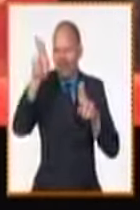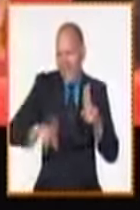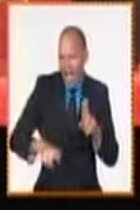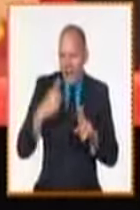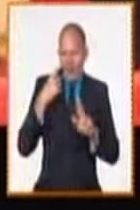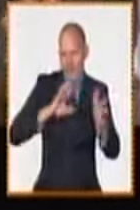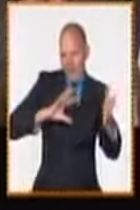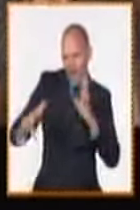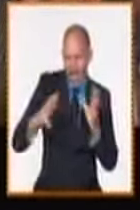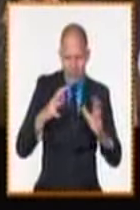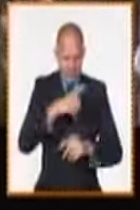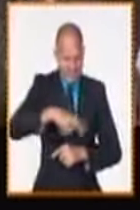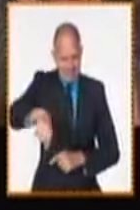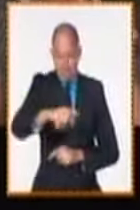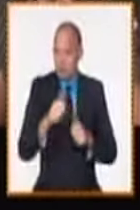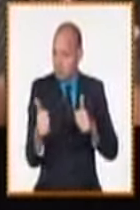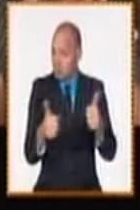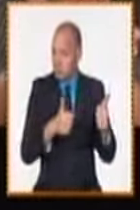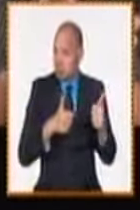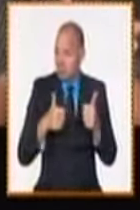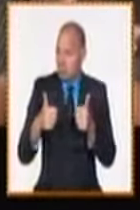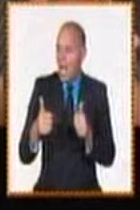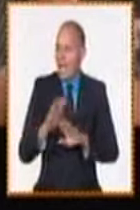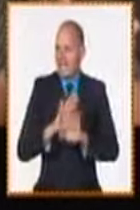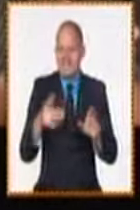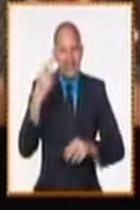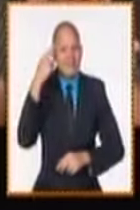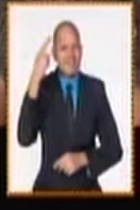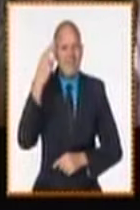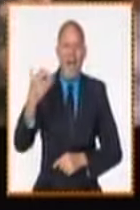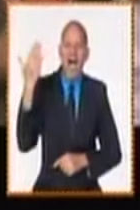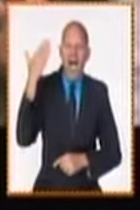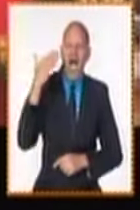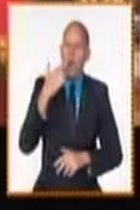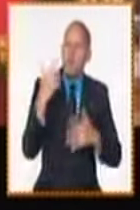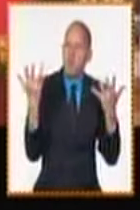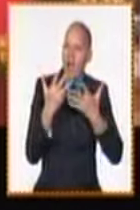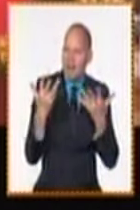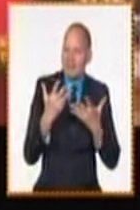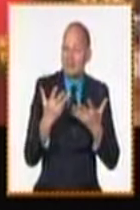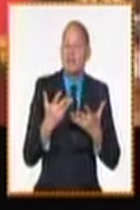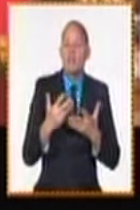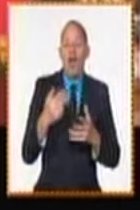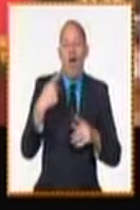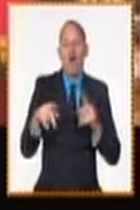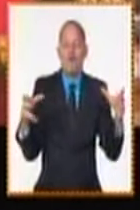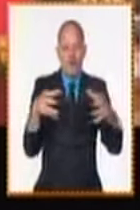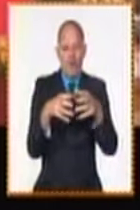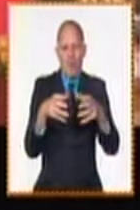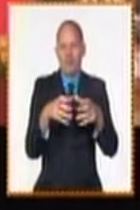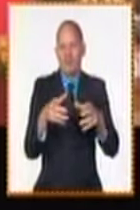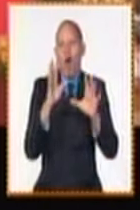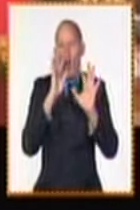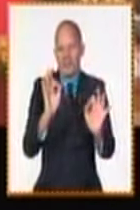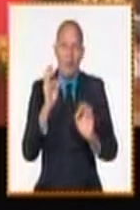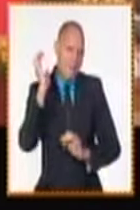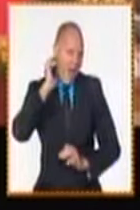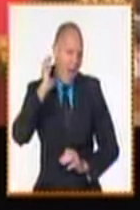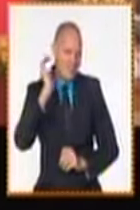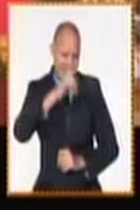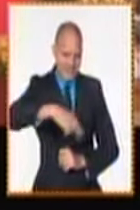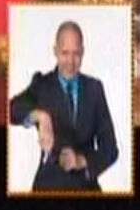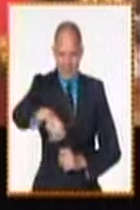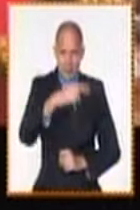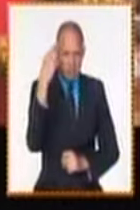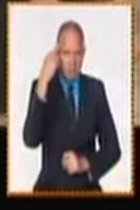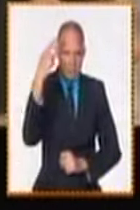prolífica creación. Los aportes culturales del original de Manzanillo y su fundador, Wilfredo Pachi Naranjo, maestro de juventudes y Premio